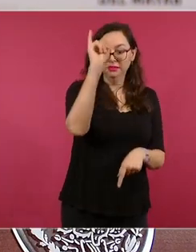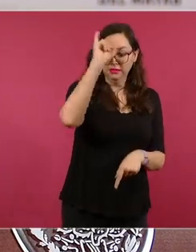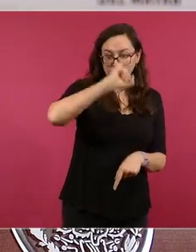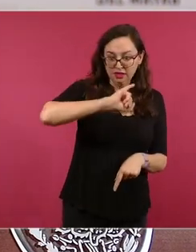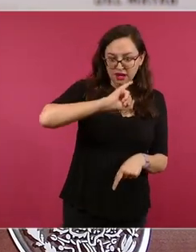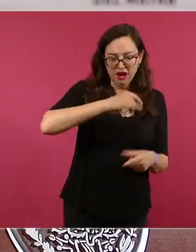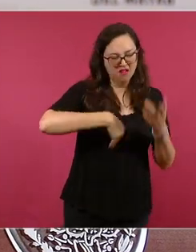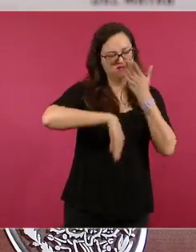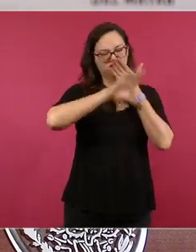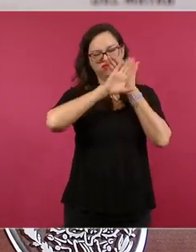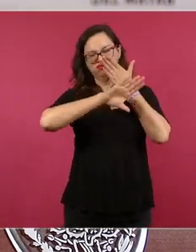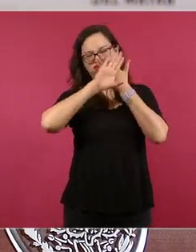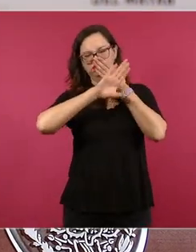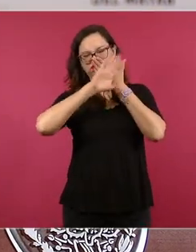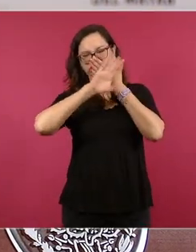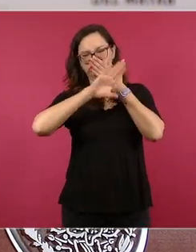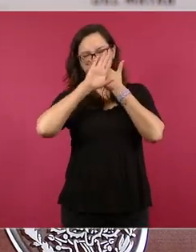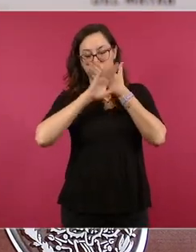Porque